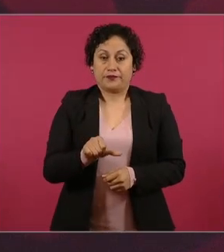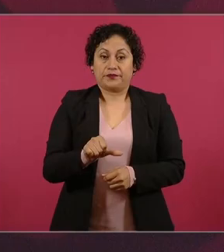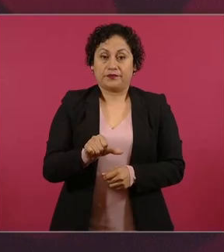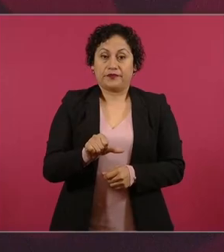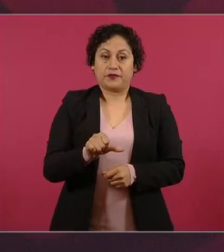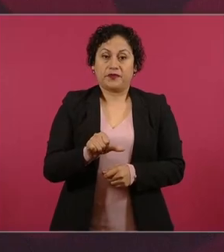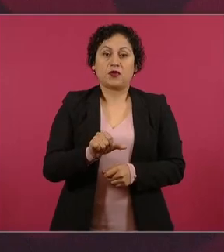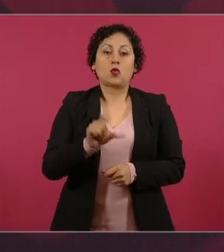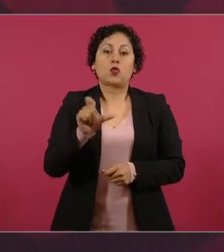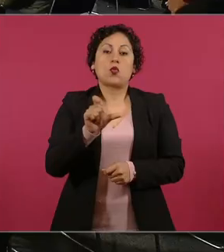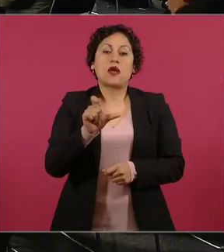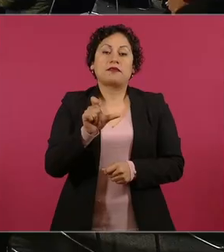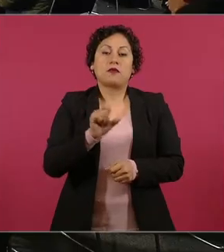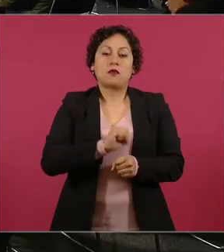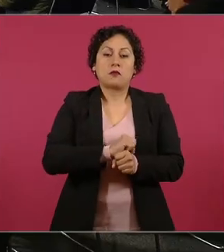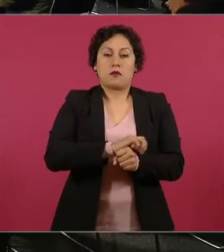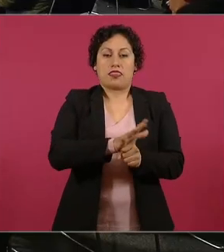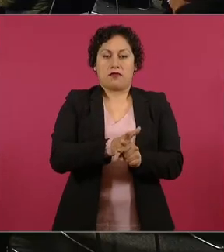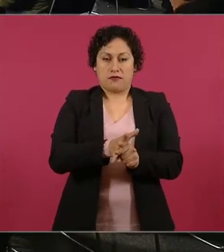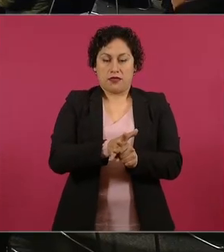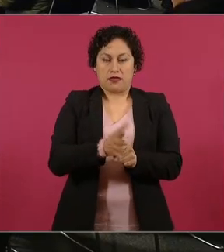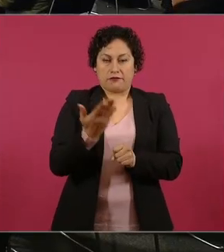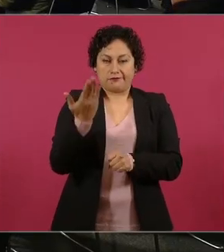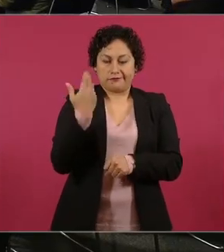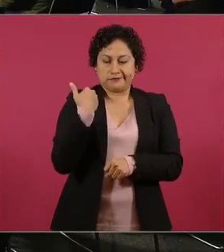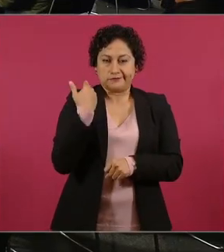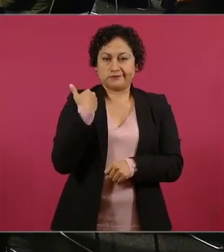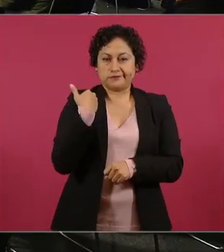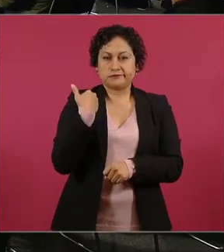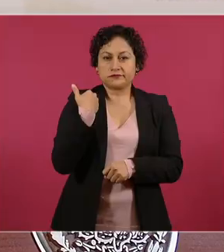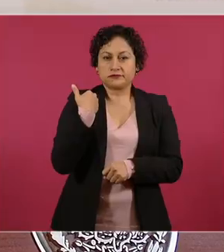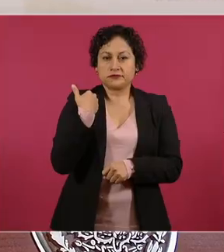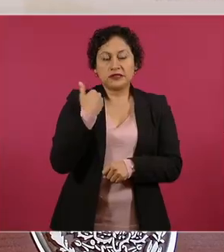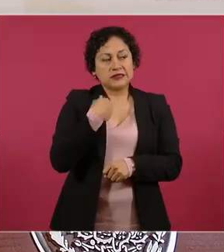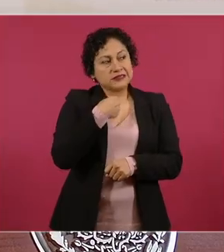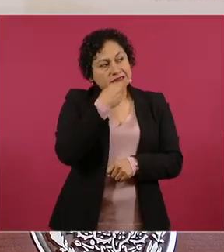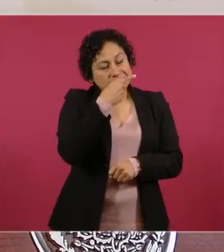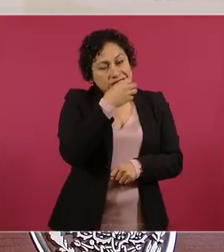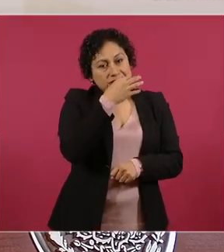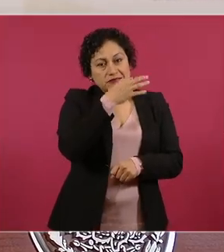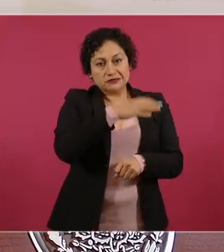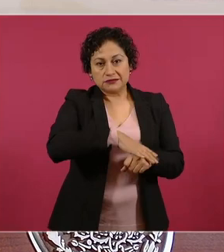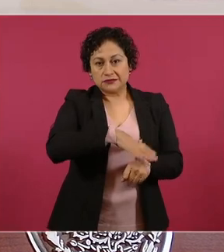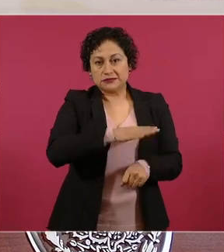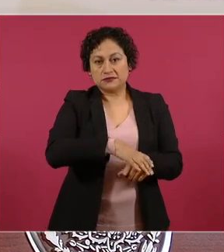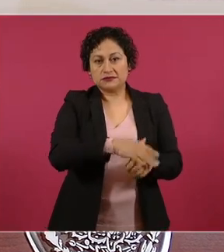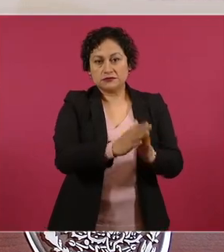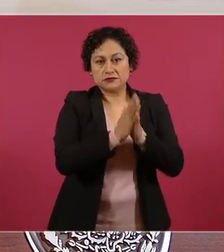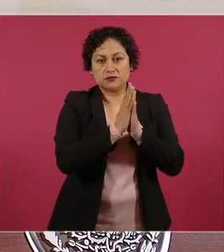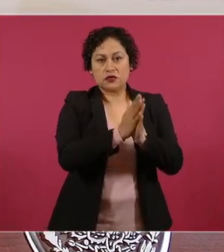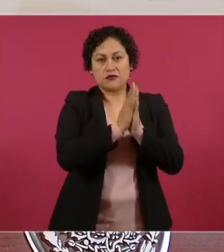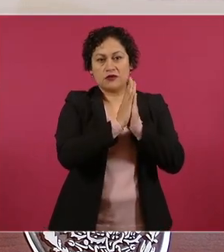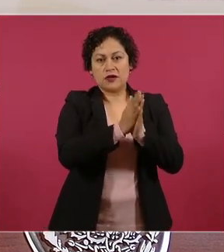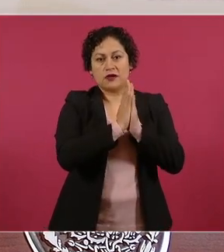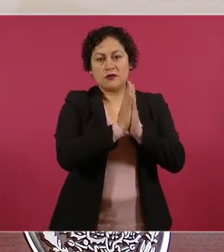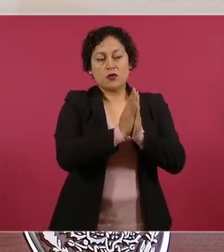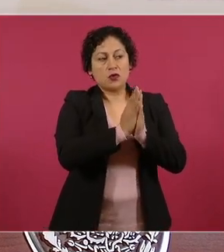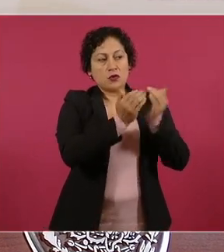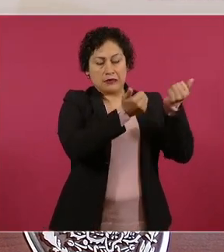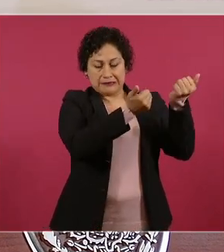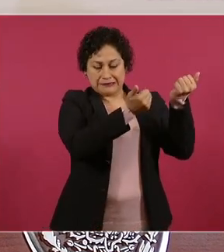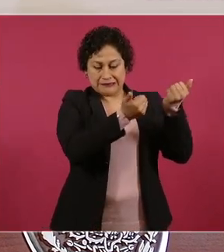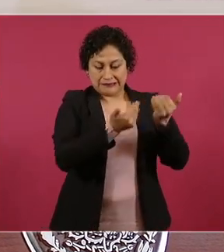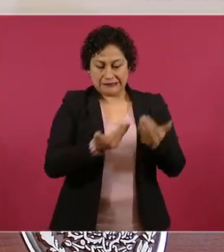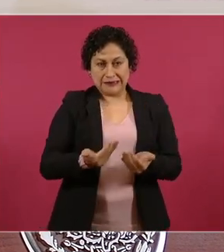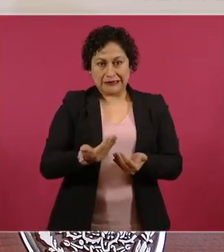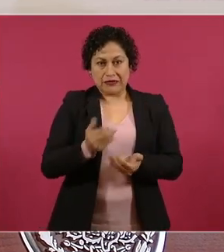plena pandemia, de que se redujera el cobro de las remesas, lo que envían nuestros paisanos a